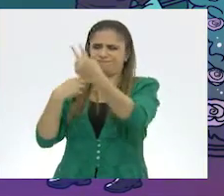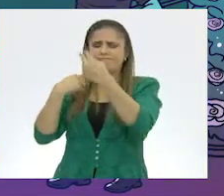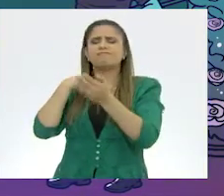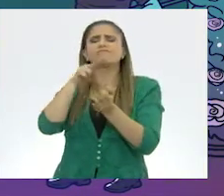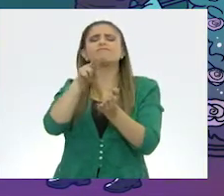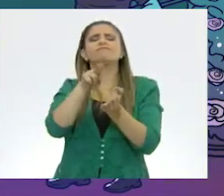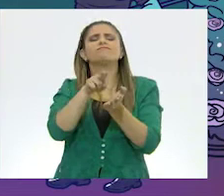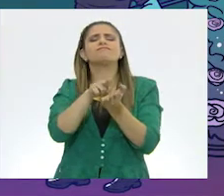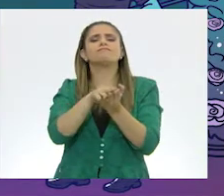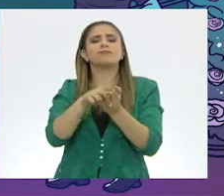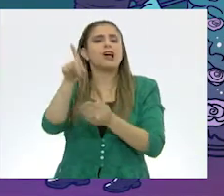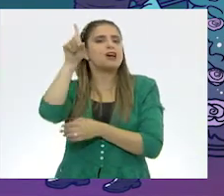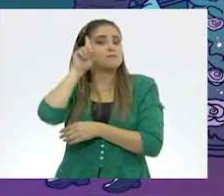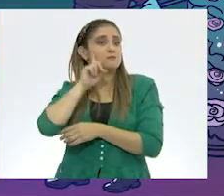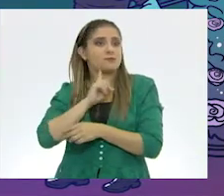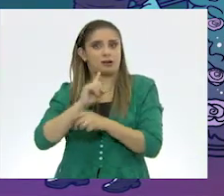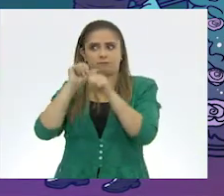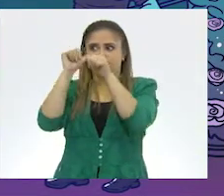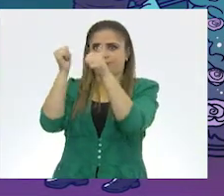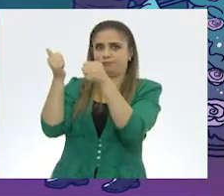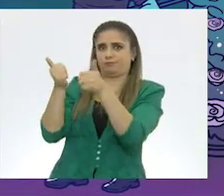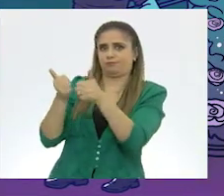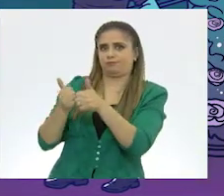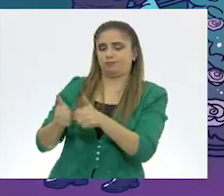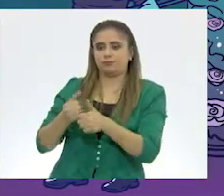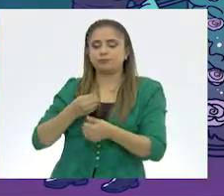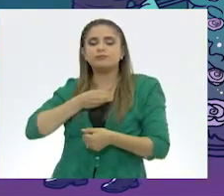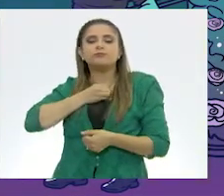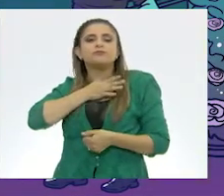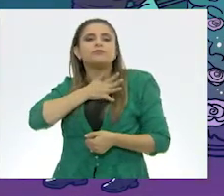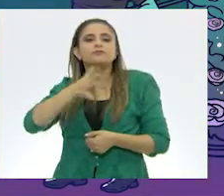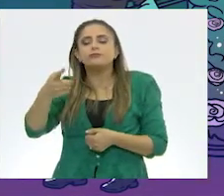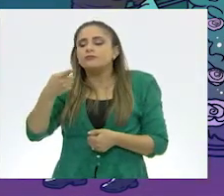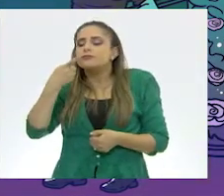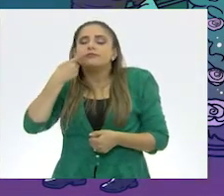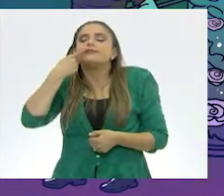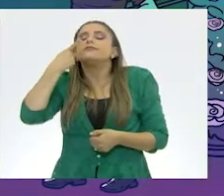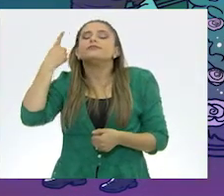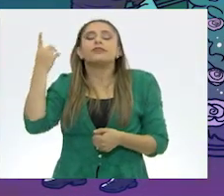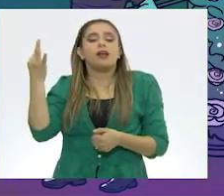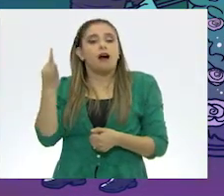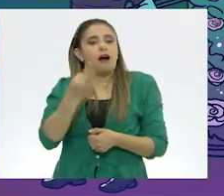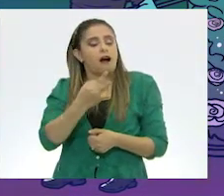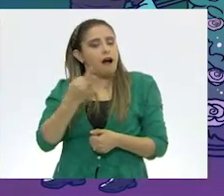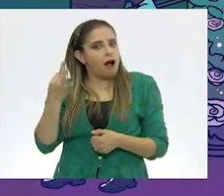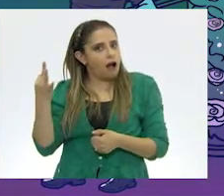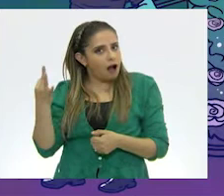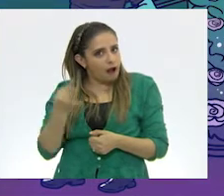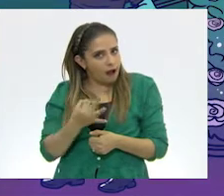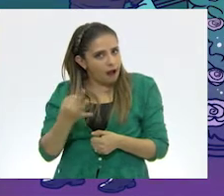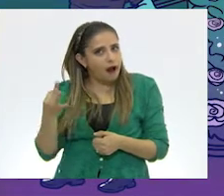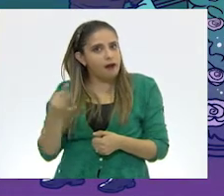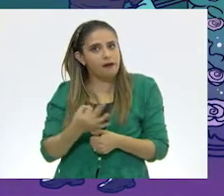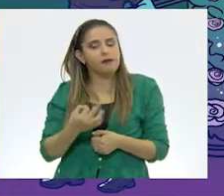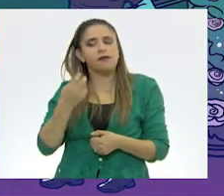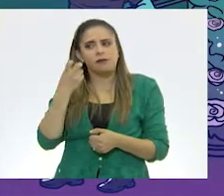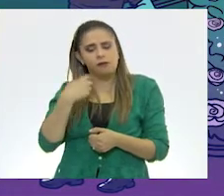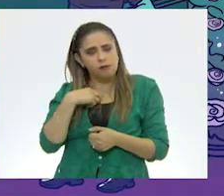Una muchacha fresca y esbelta, que despedía un olor en extremo agradable y que había deseado para mí con toda el